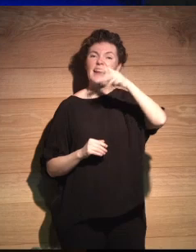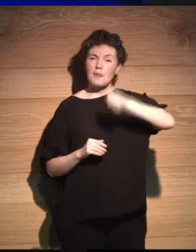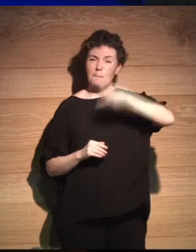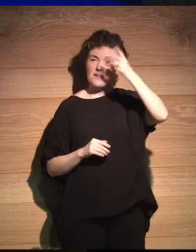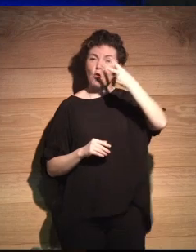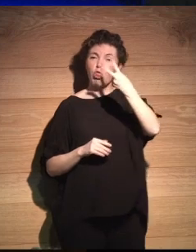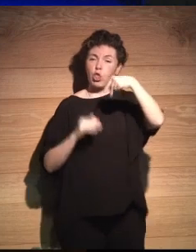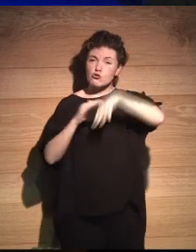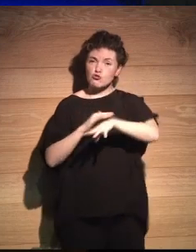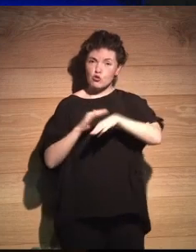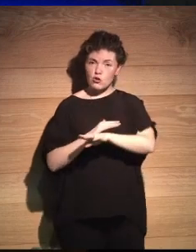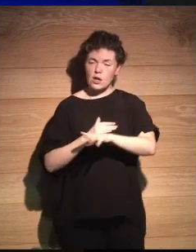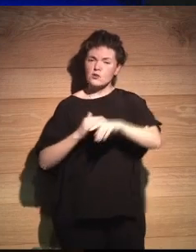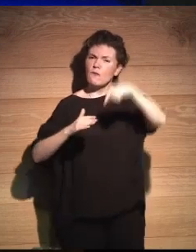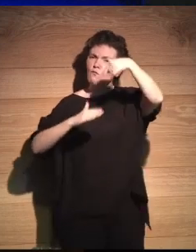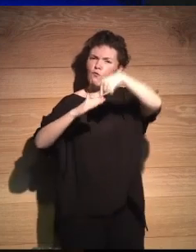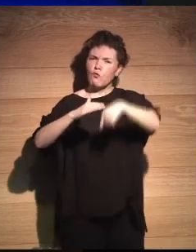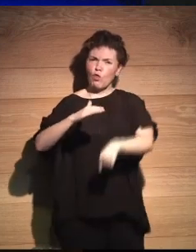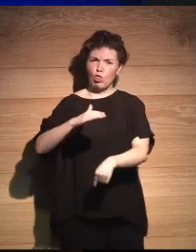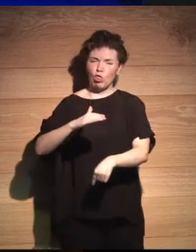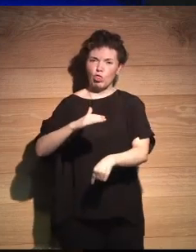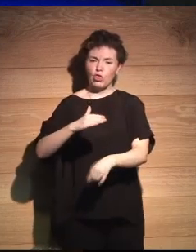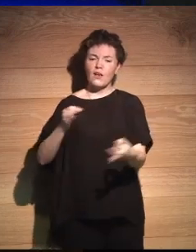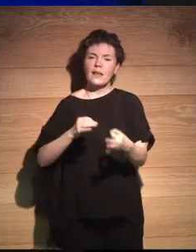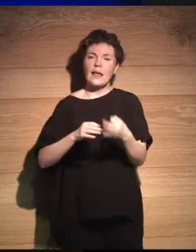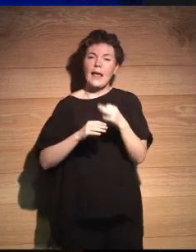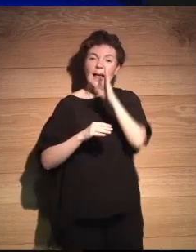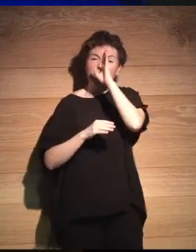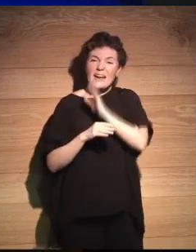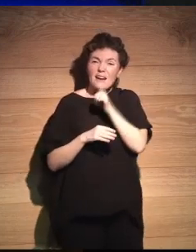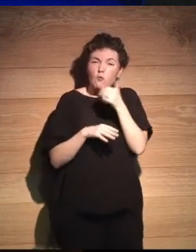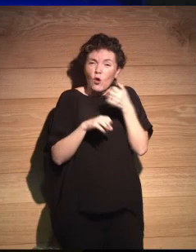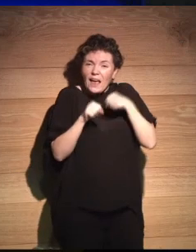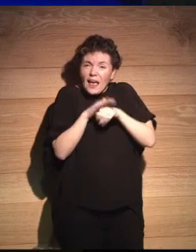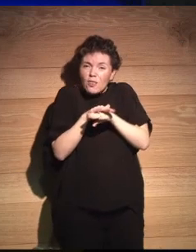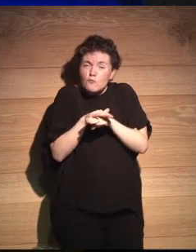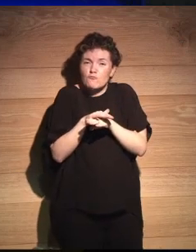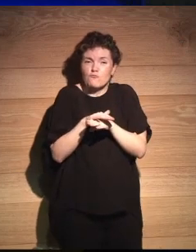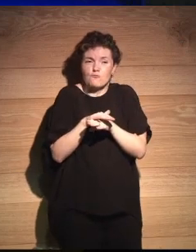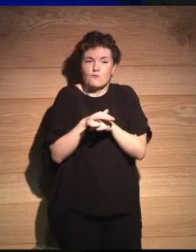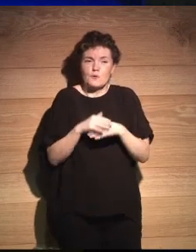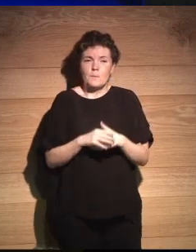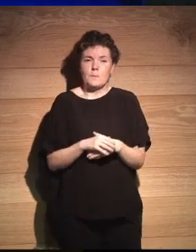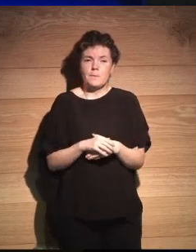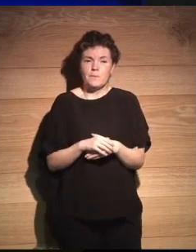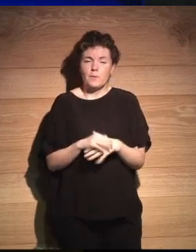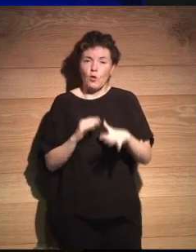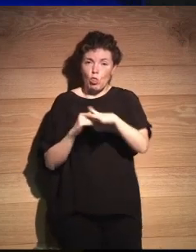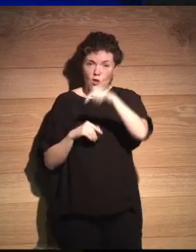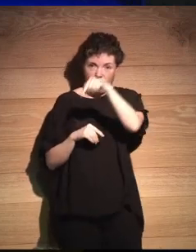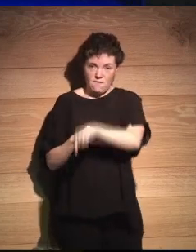sótanos. En lo más profundo de la tierra estaban los refugiados, es decir, espero que salga, aquí